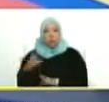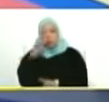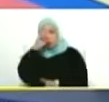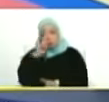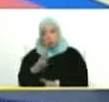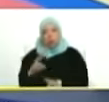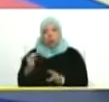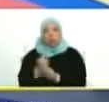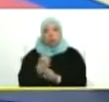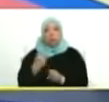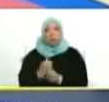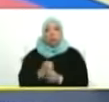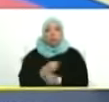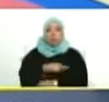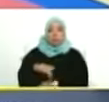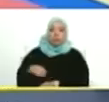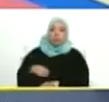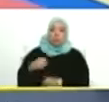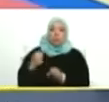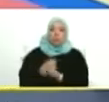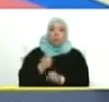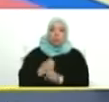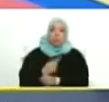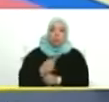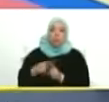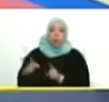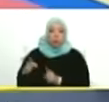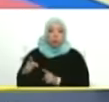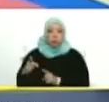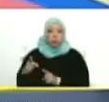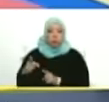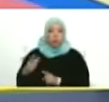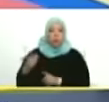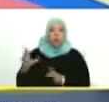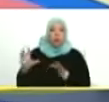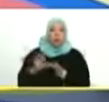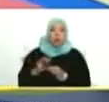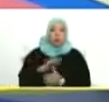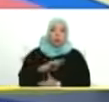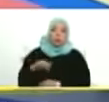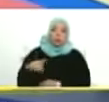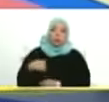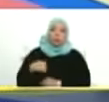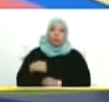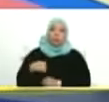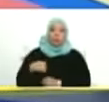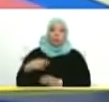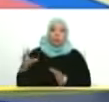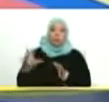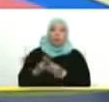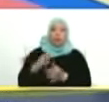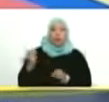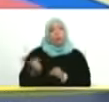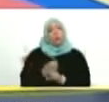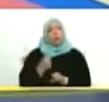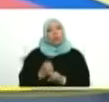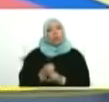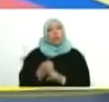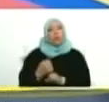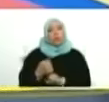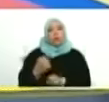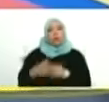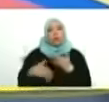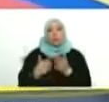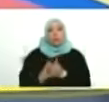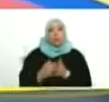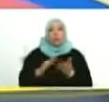respetándose los unos con los otros y las unas con las otras y los unos con las otras y las